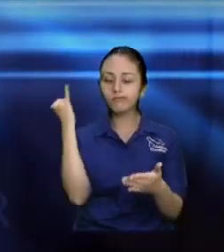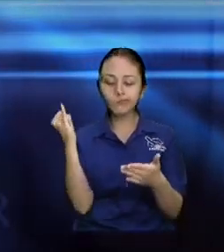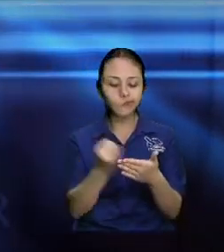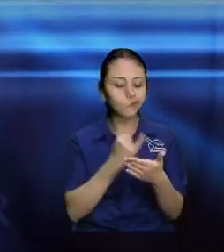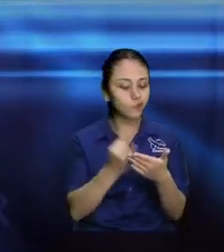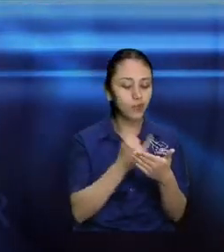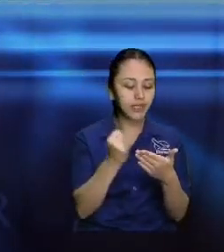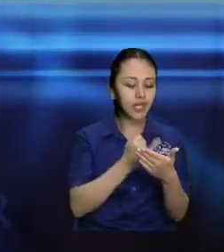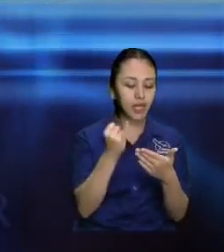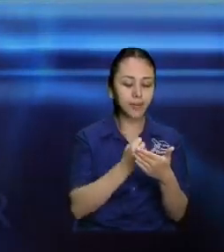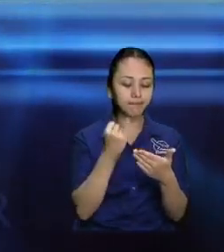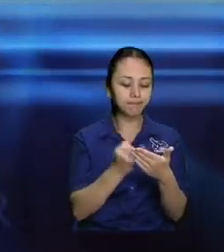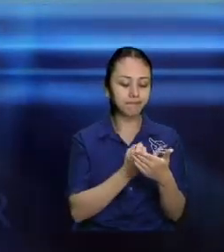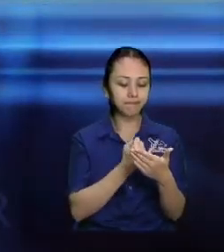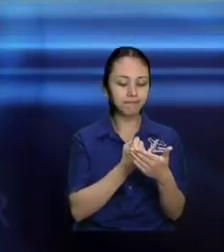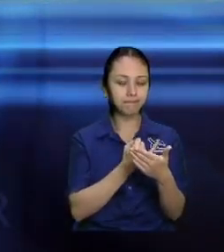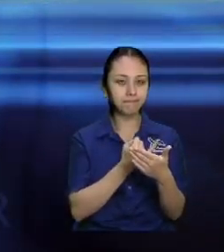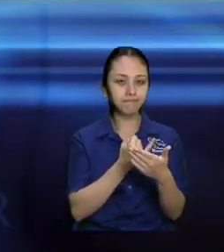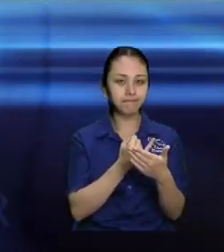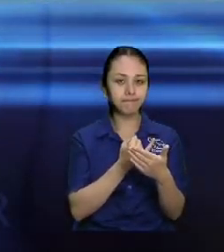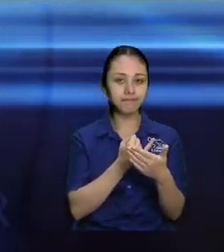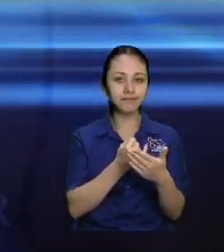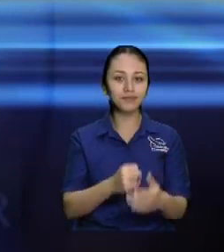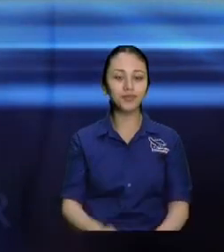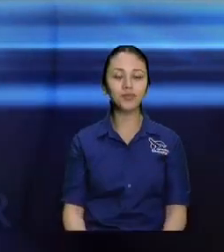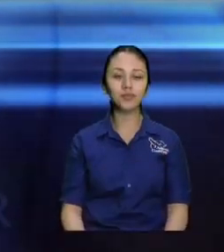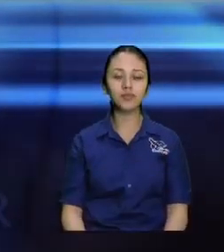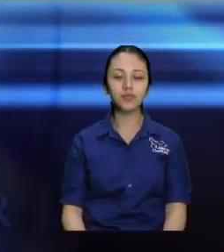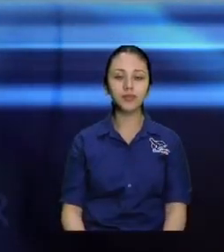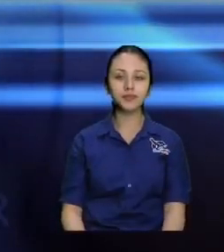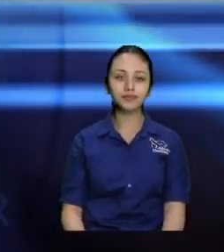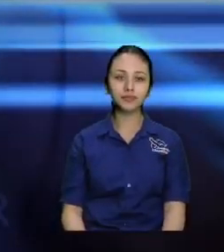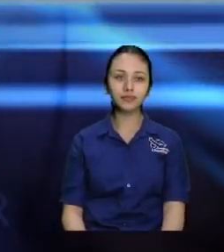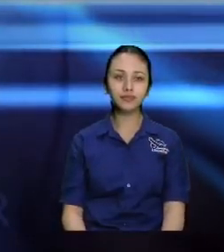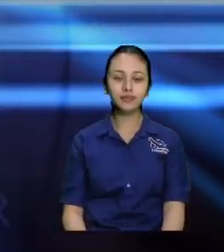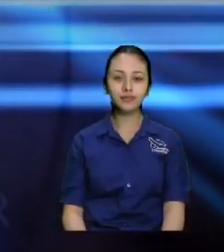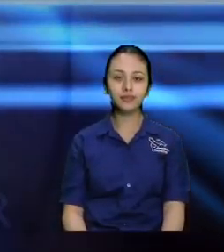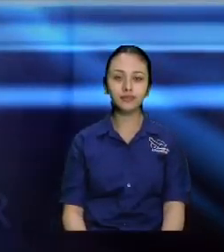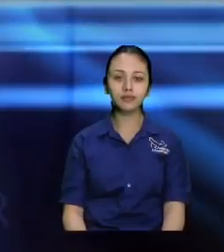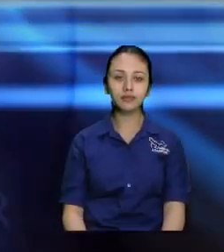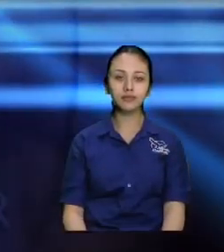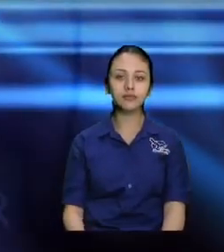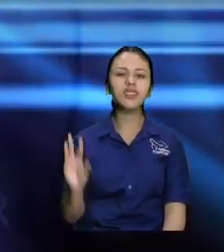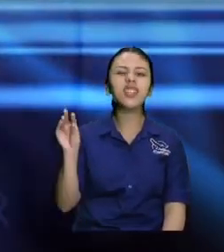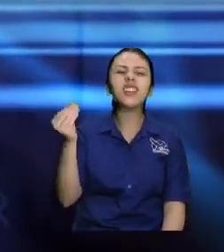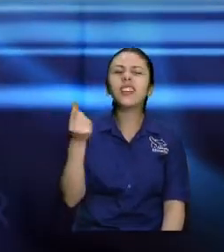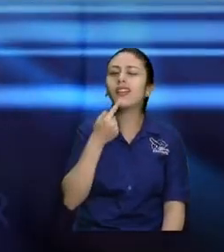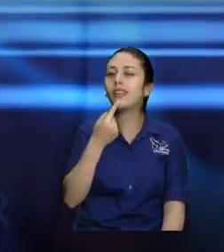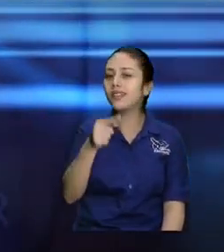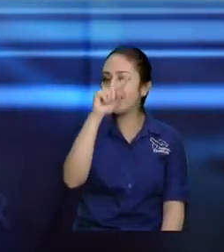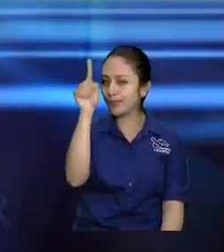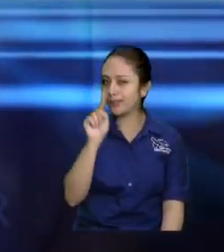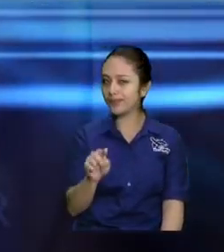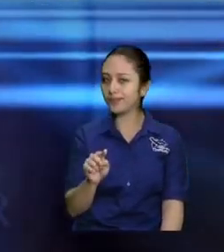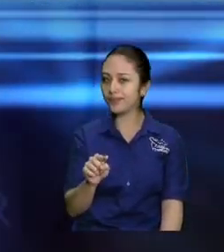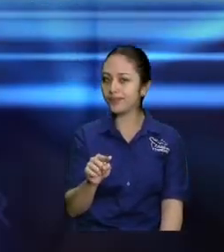mío. El suyo no sé. ¿Cómo dice? Tenemos un micrófono a la